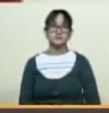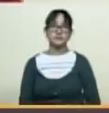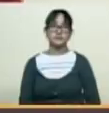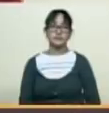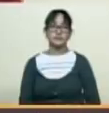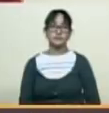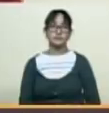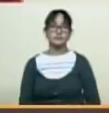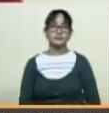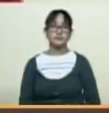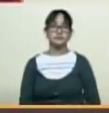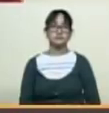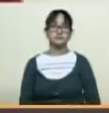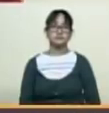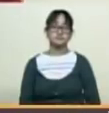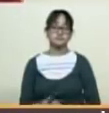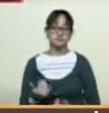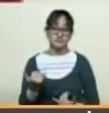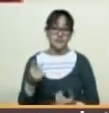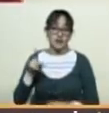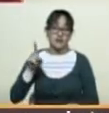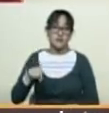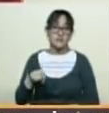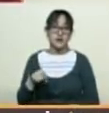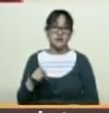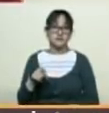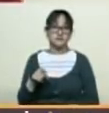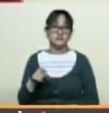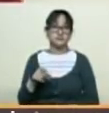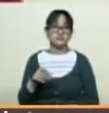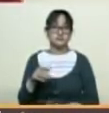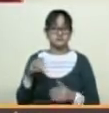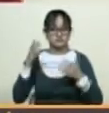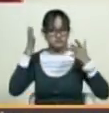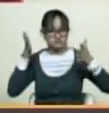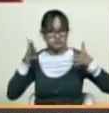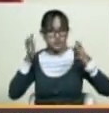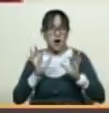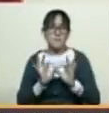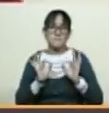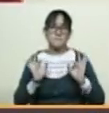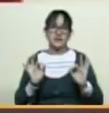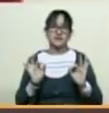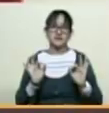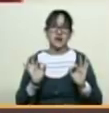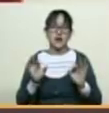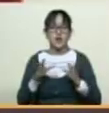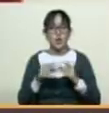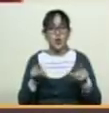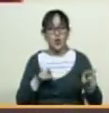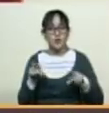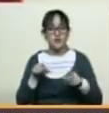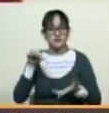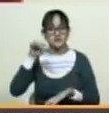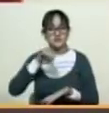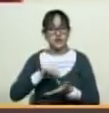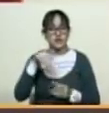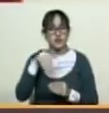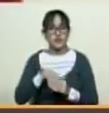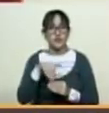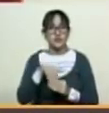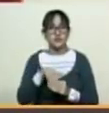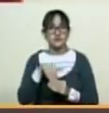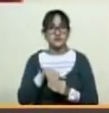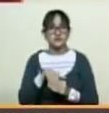hemos agregado para esto una capacitación especial para los coordinadores de centro de